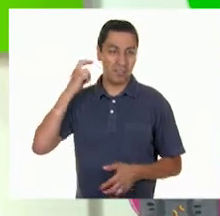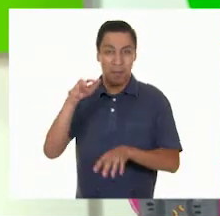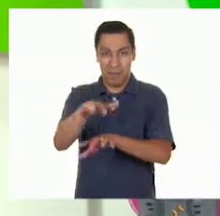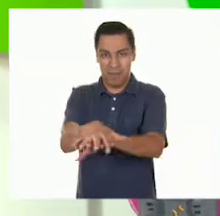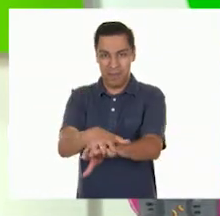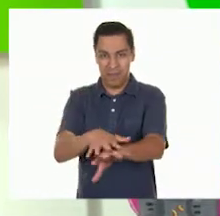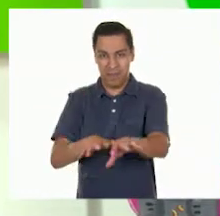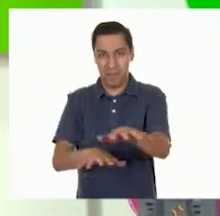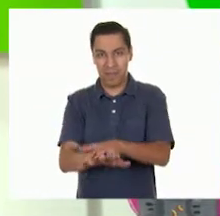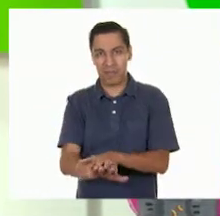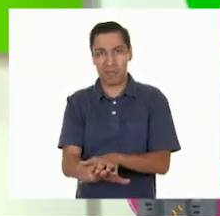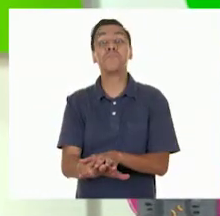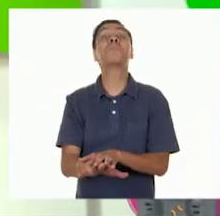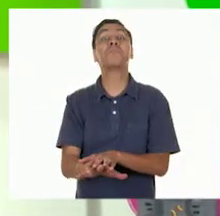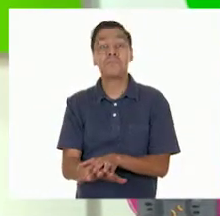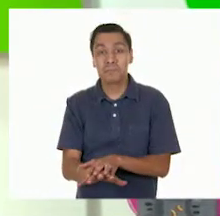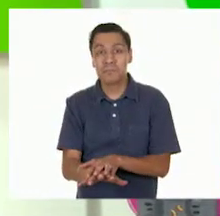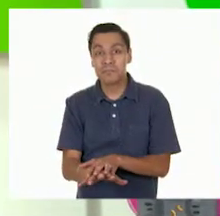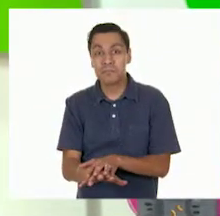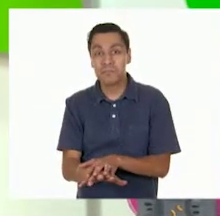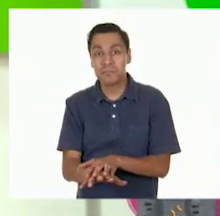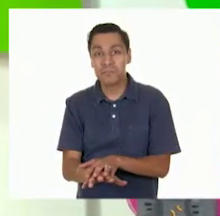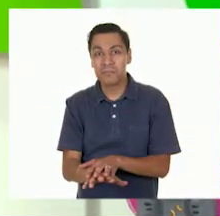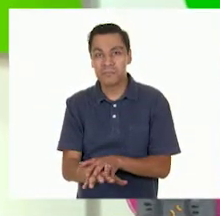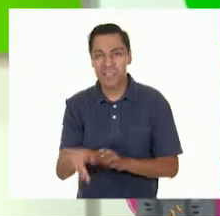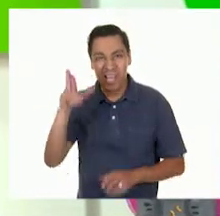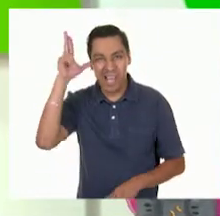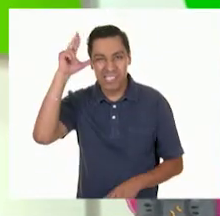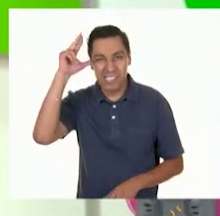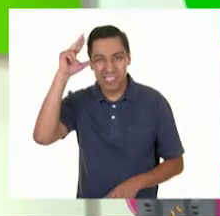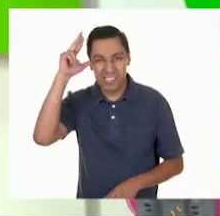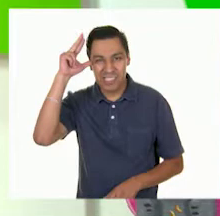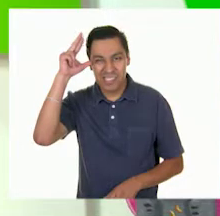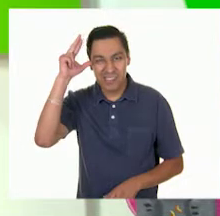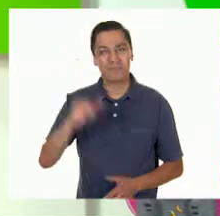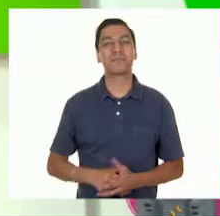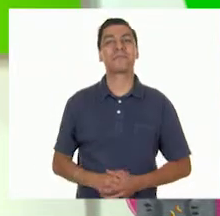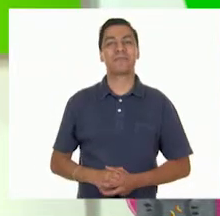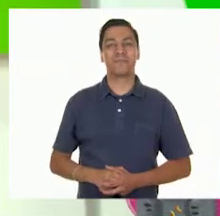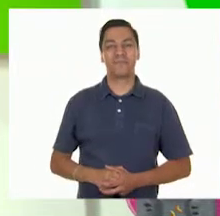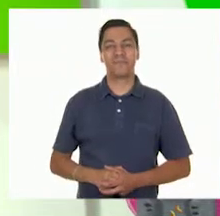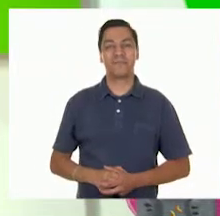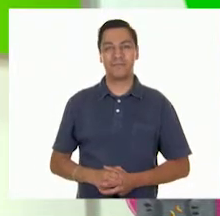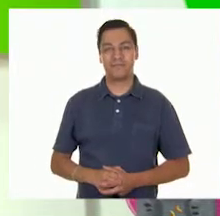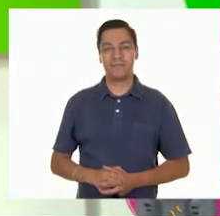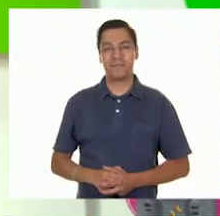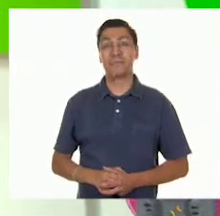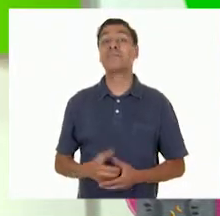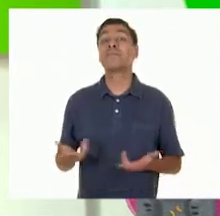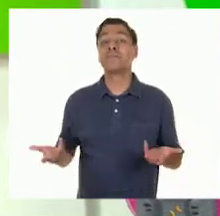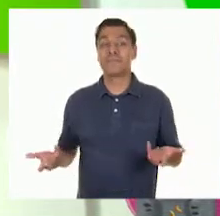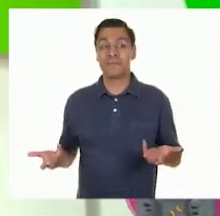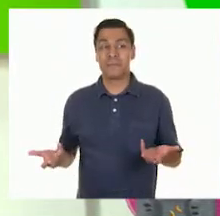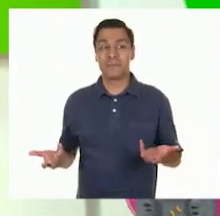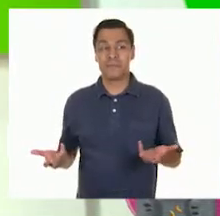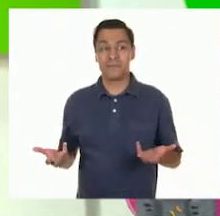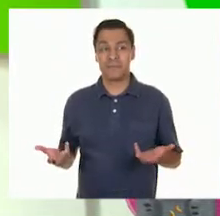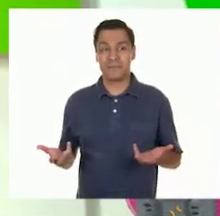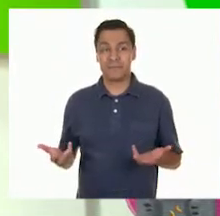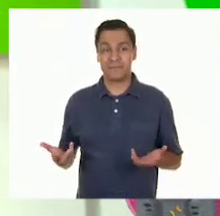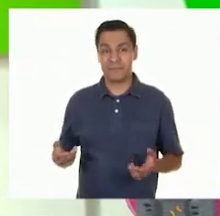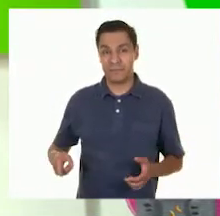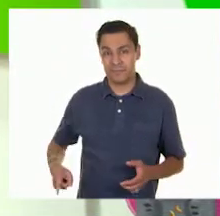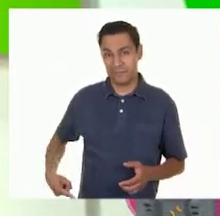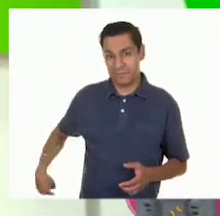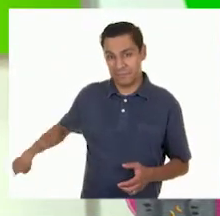patas adivinan de que son conejos de de conejo y le hizo una